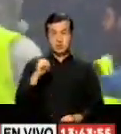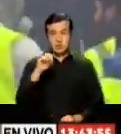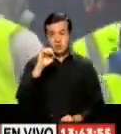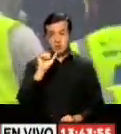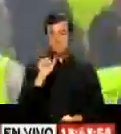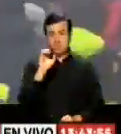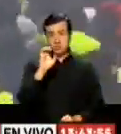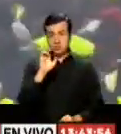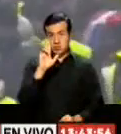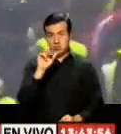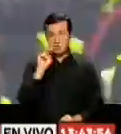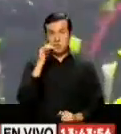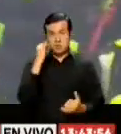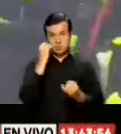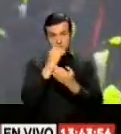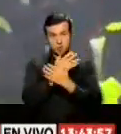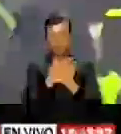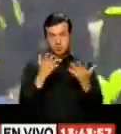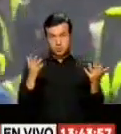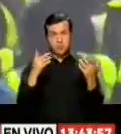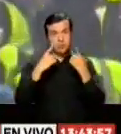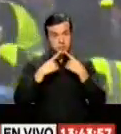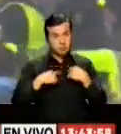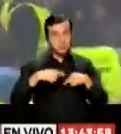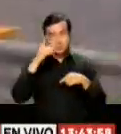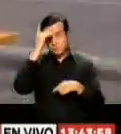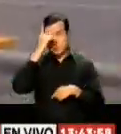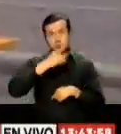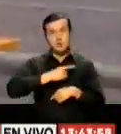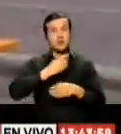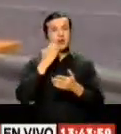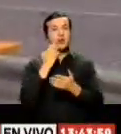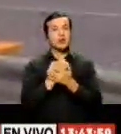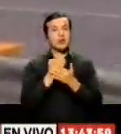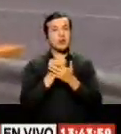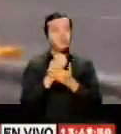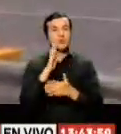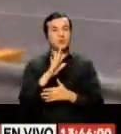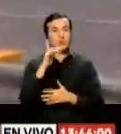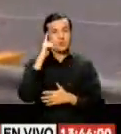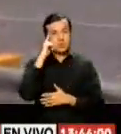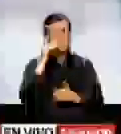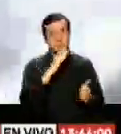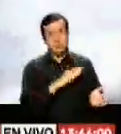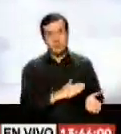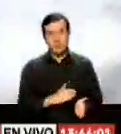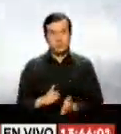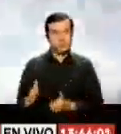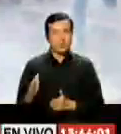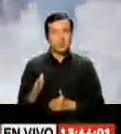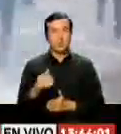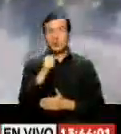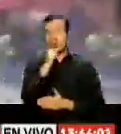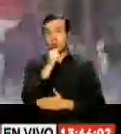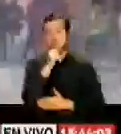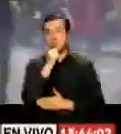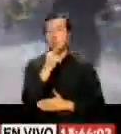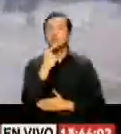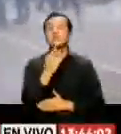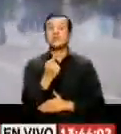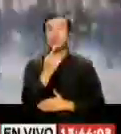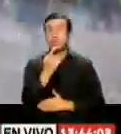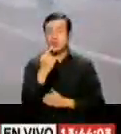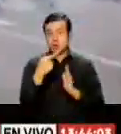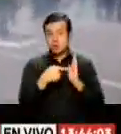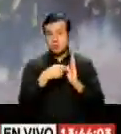esta tarde a sus compatriotas para dar a conocer las medidas económicas que aplicará a su gobierno. Según la prensa local, se incluyen rebajas de